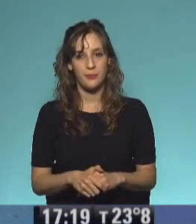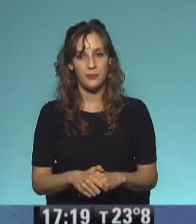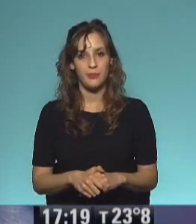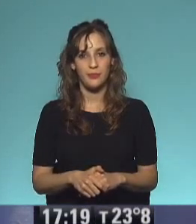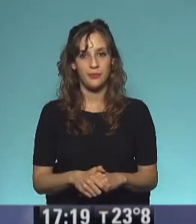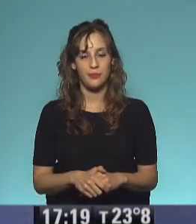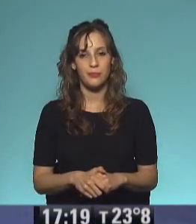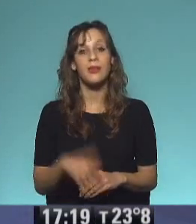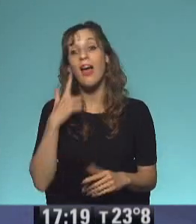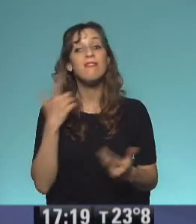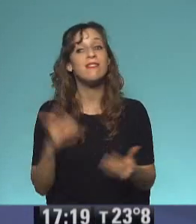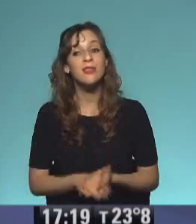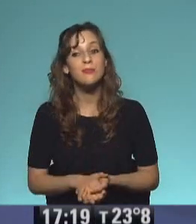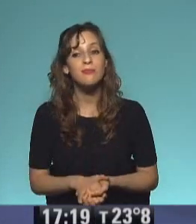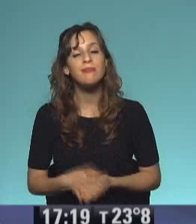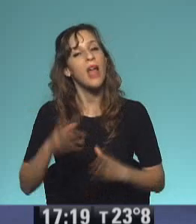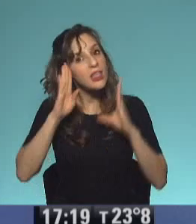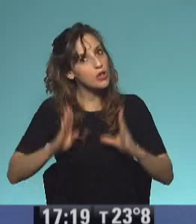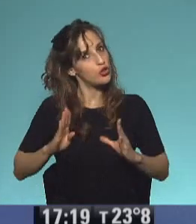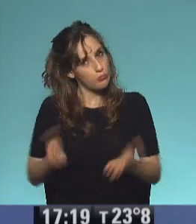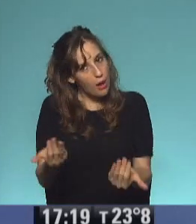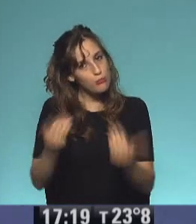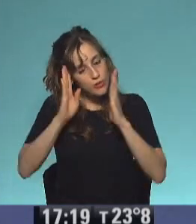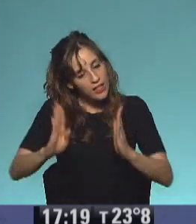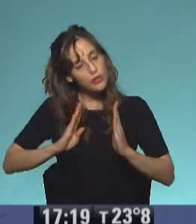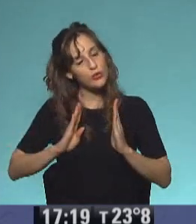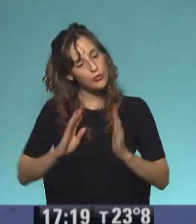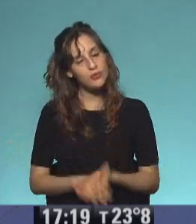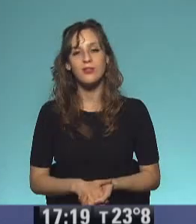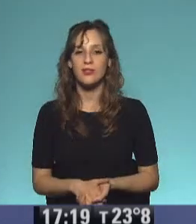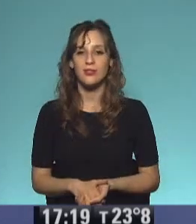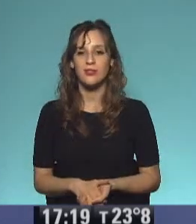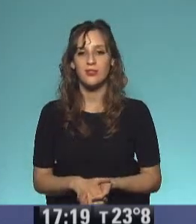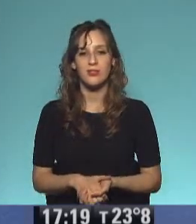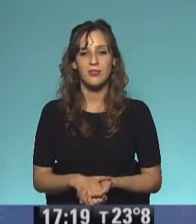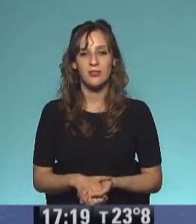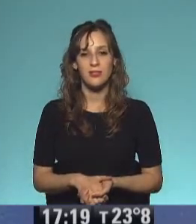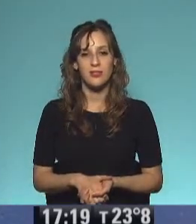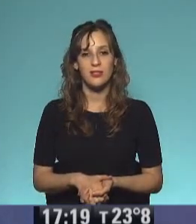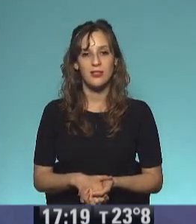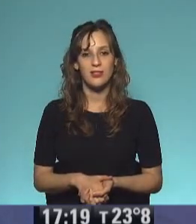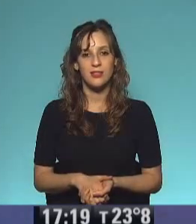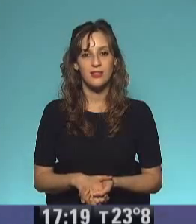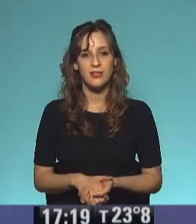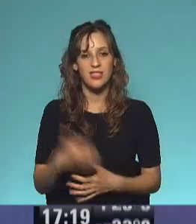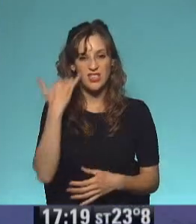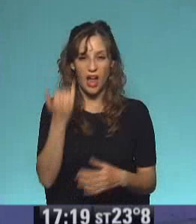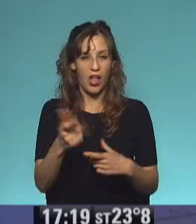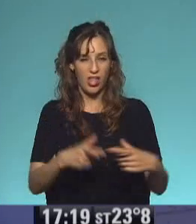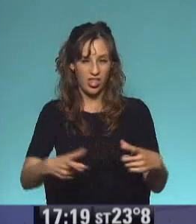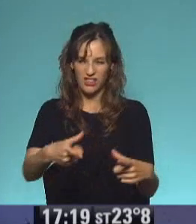Claro, a ver. A ver. Vamos. Presten atención, presten atención. Va a morir la rayuela, sí, digo. Sí, la rayuela pobrecita quedó en el